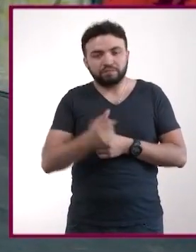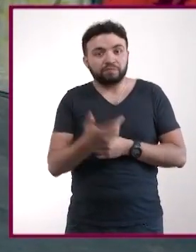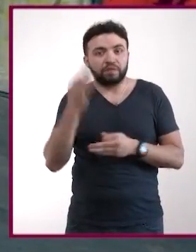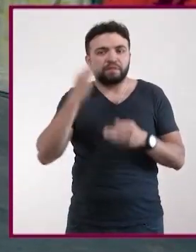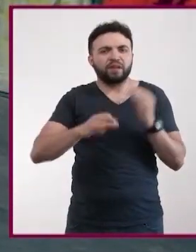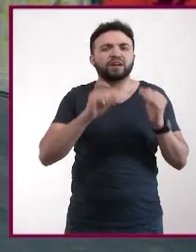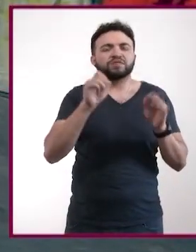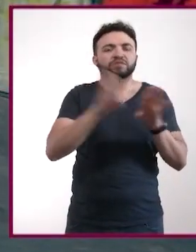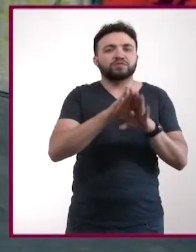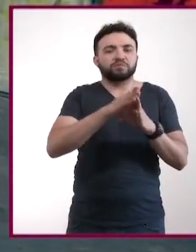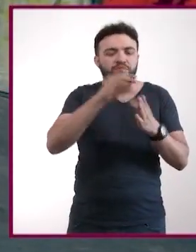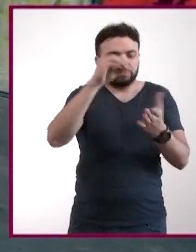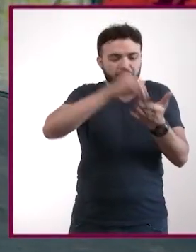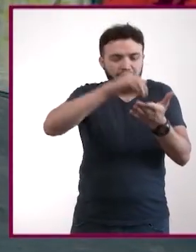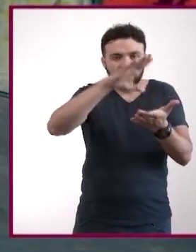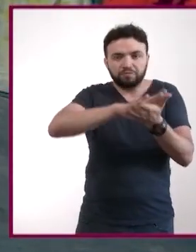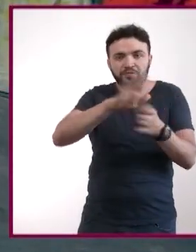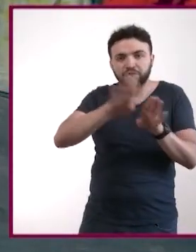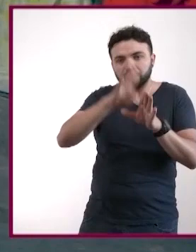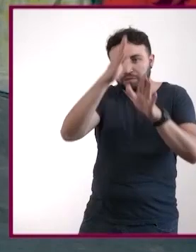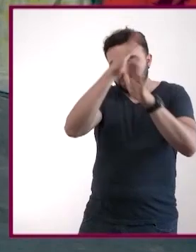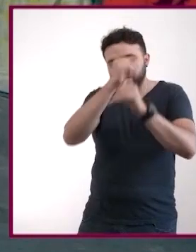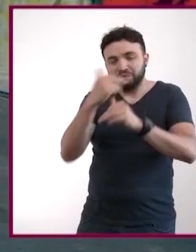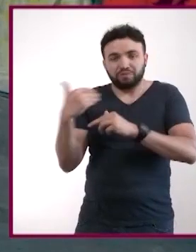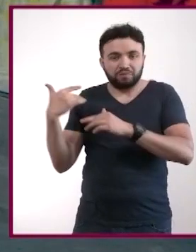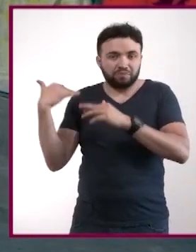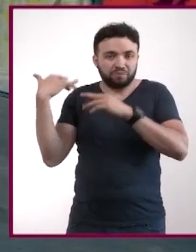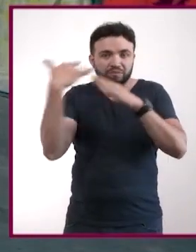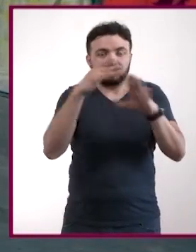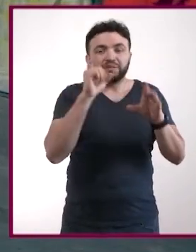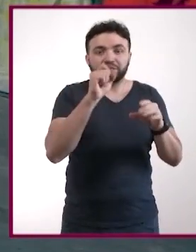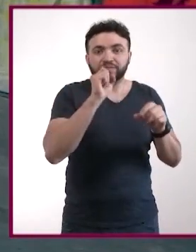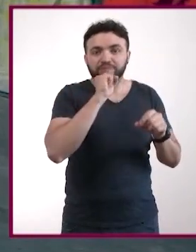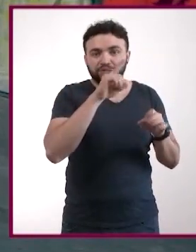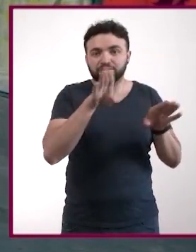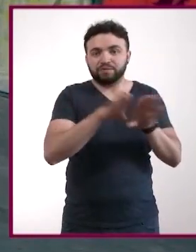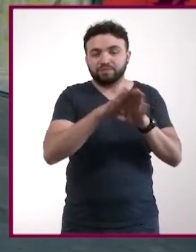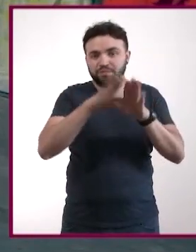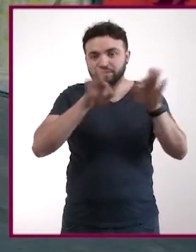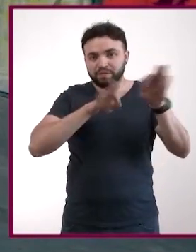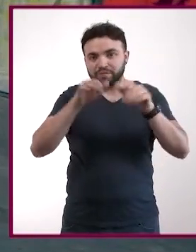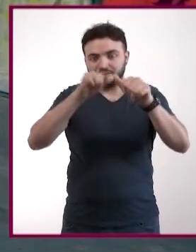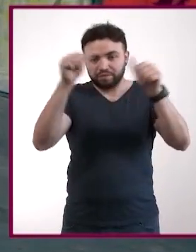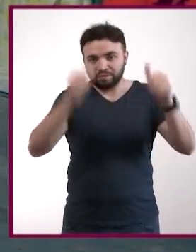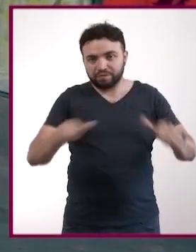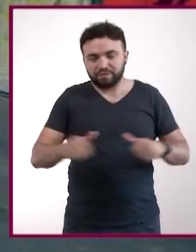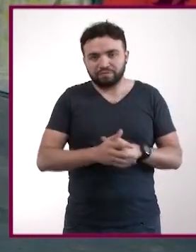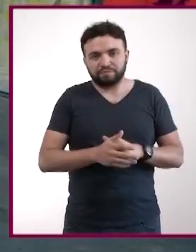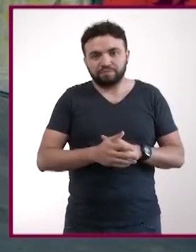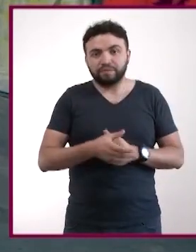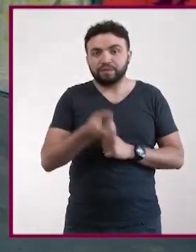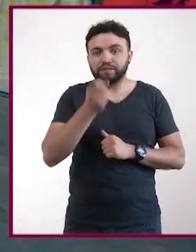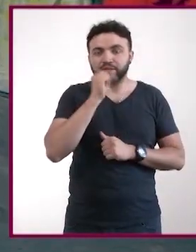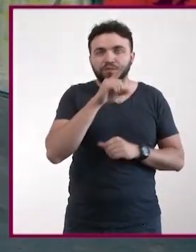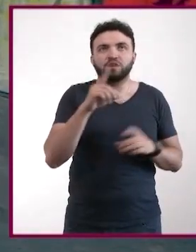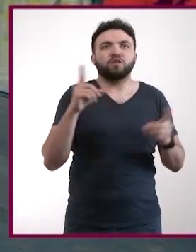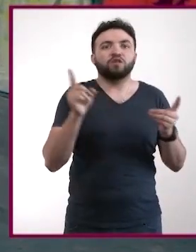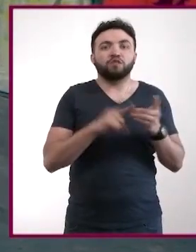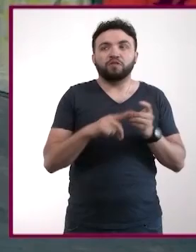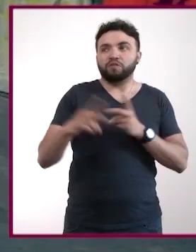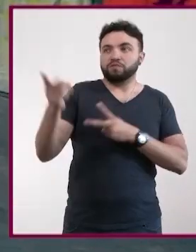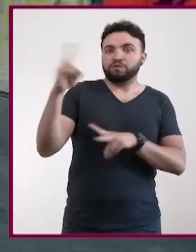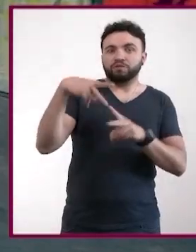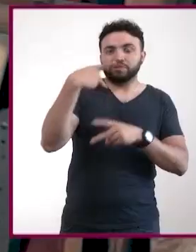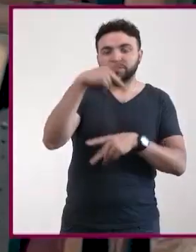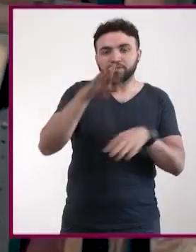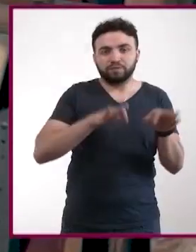en un registro sumamente importante con el cual conocemos todo lo que rodea el trabajo de los artistas e incluso de dónde proviene su